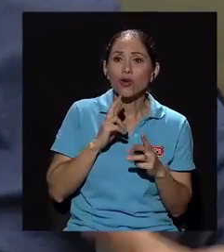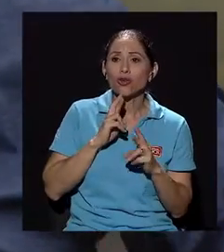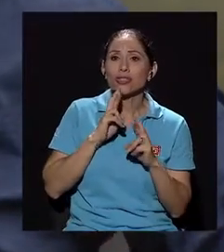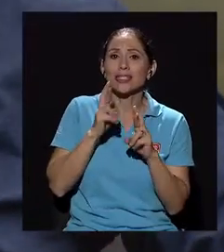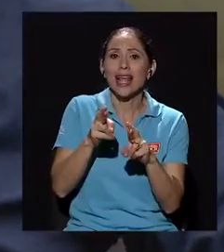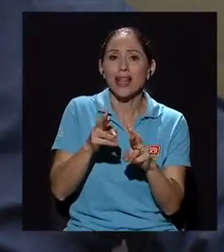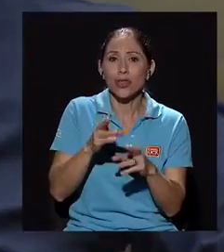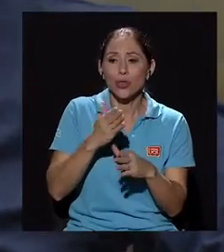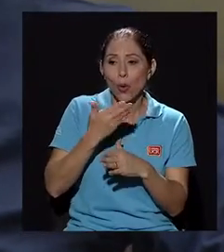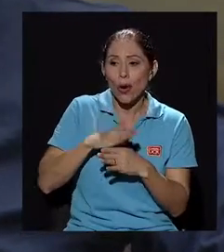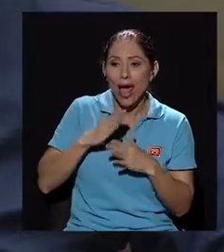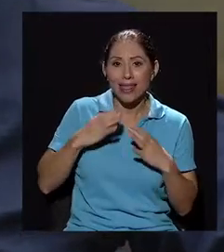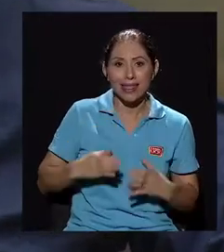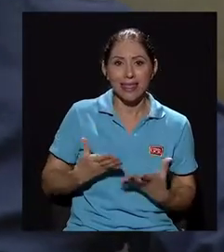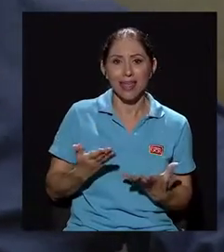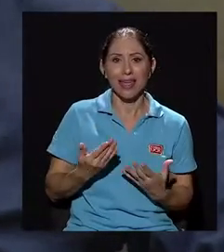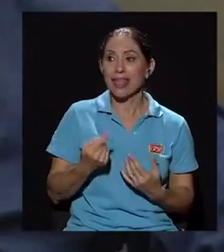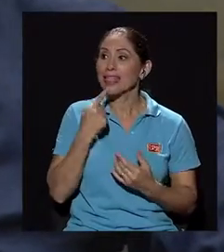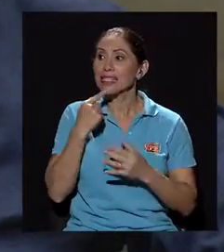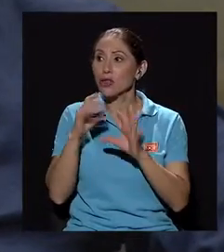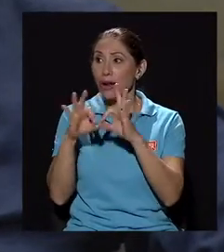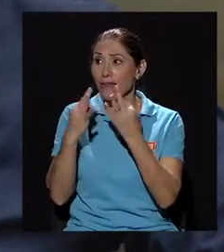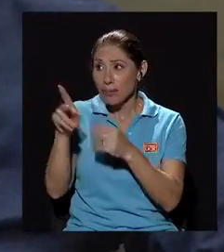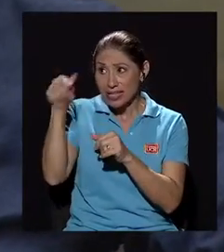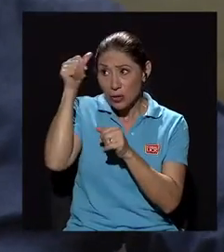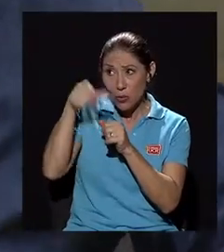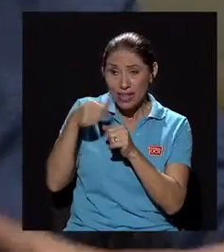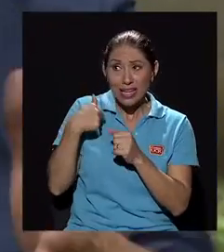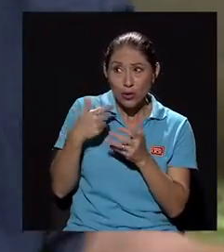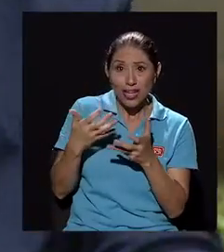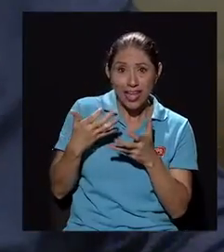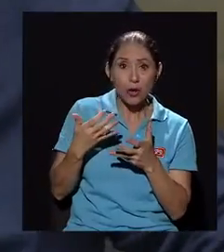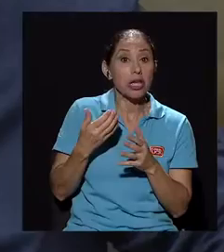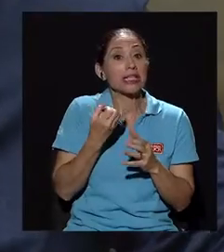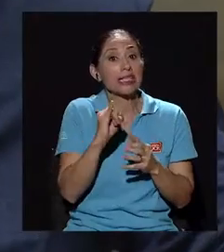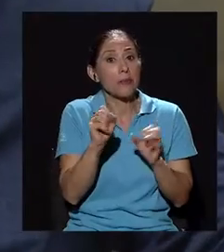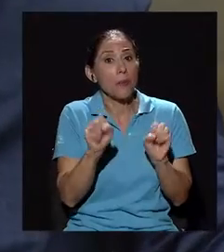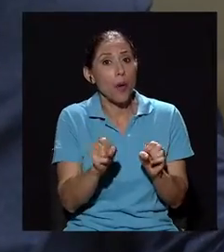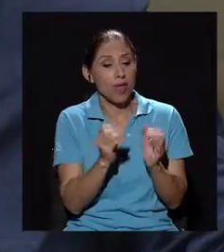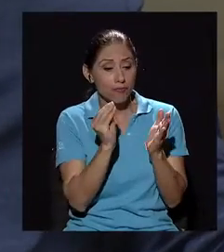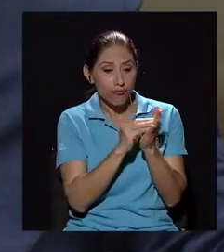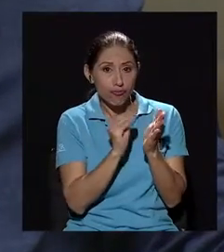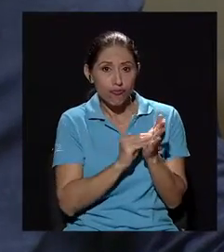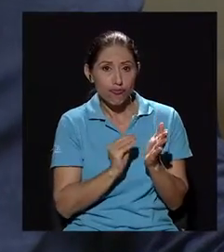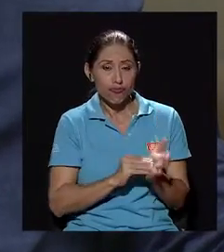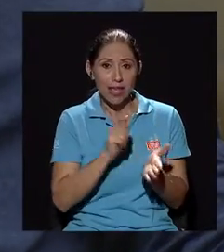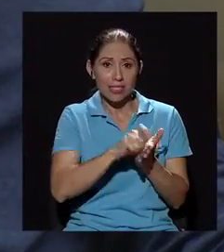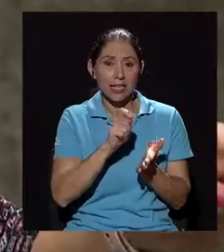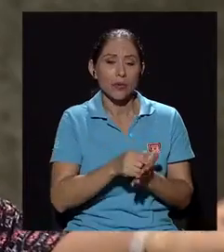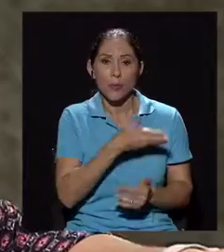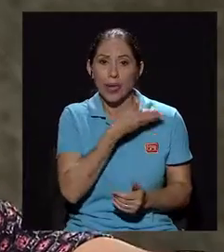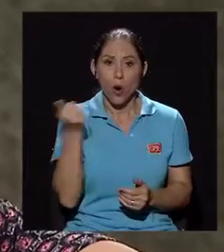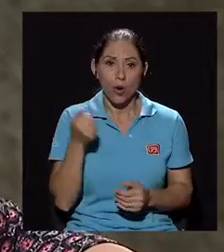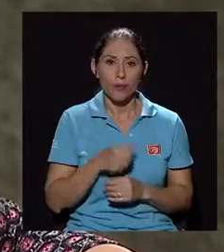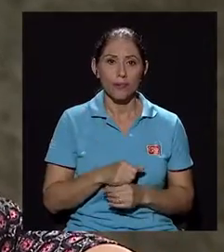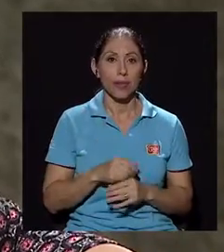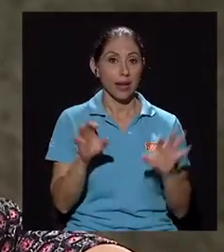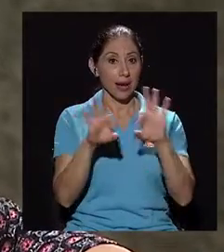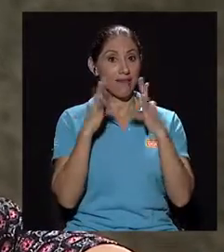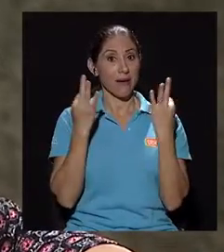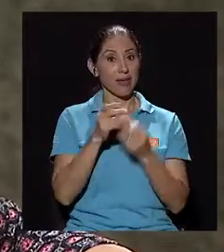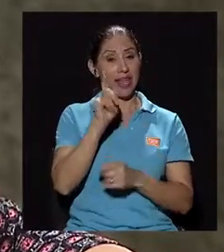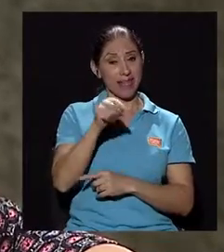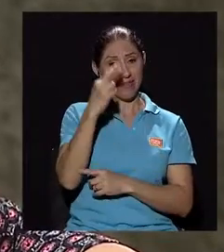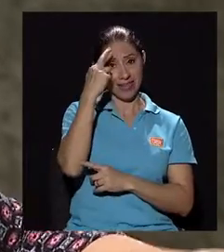diciéndole a la familia en los momentos, o sea, importantes, acuérdese que yo quería ser donante, y si se puede dejar por escrito, pues mucho mejor. Uh-huh. La familia debe respetar